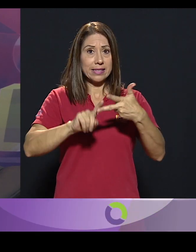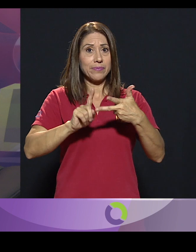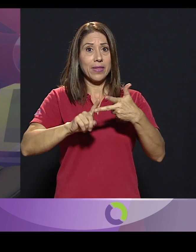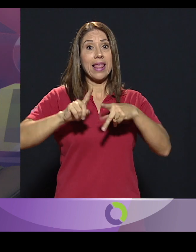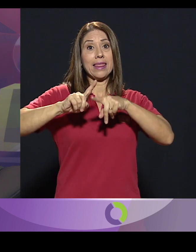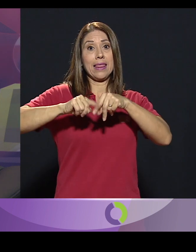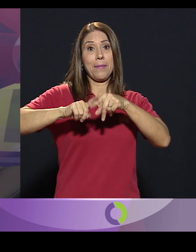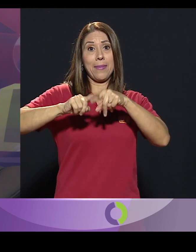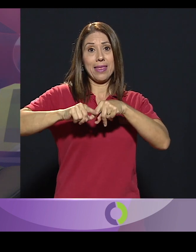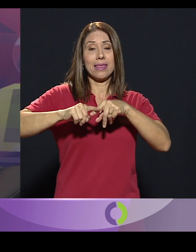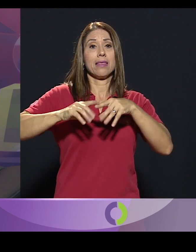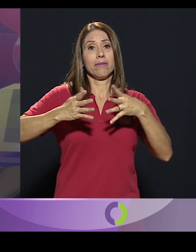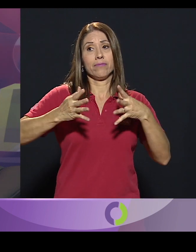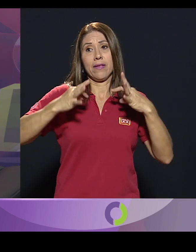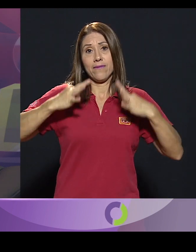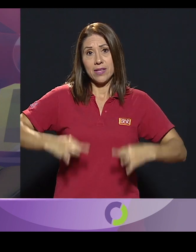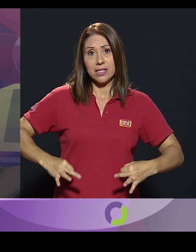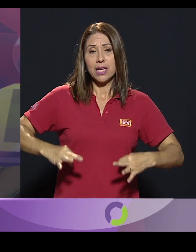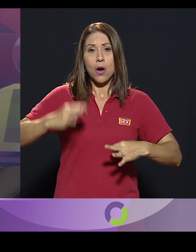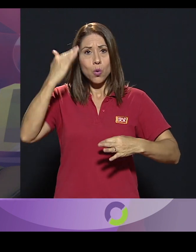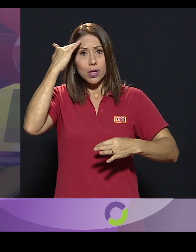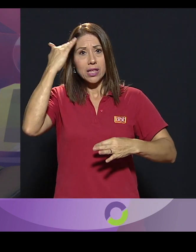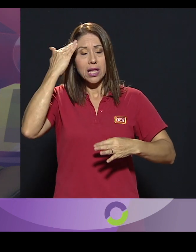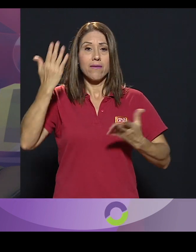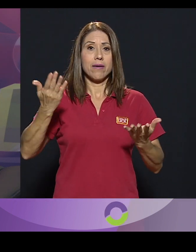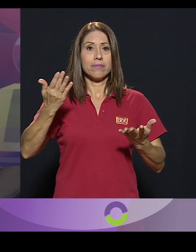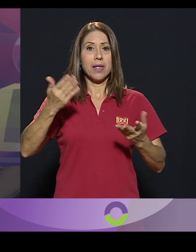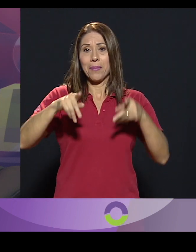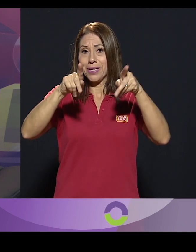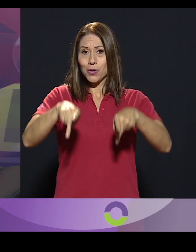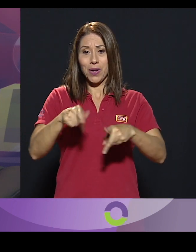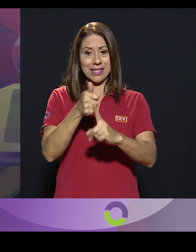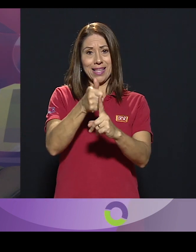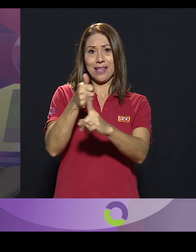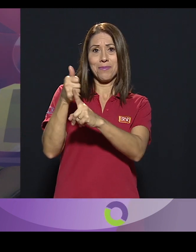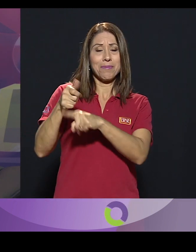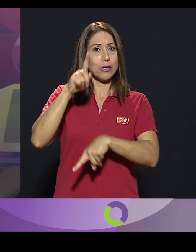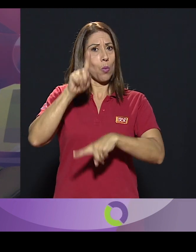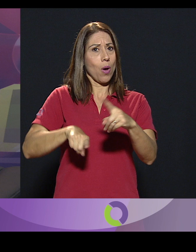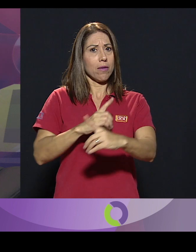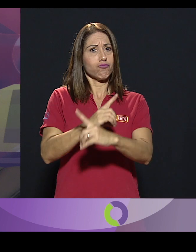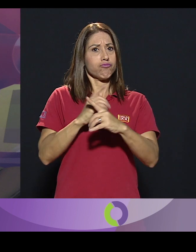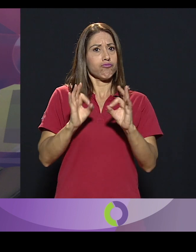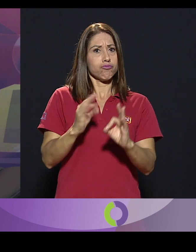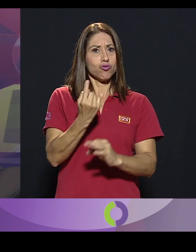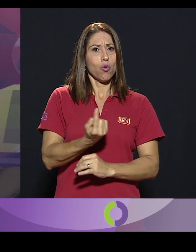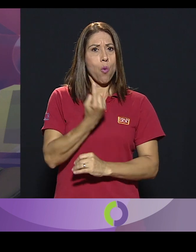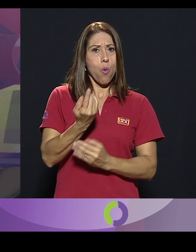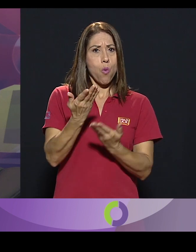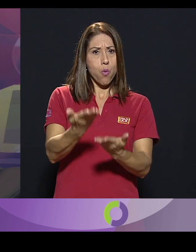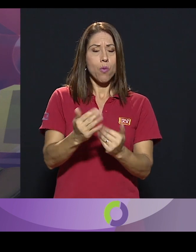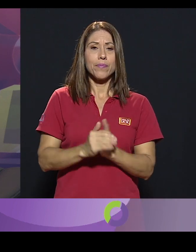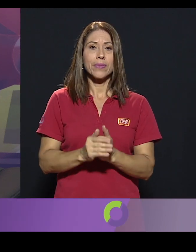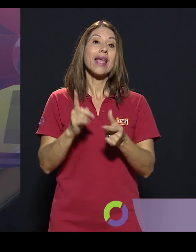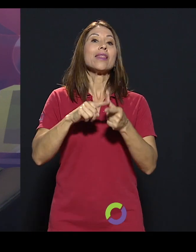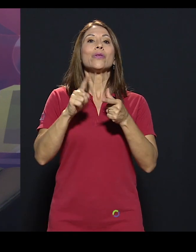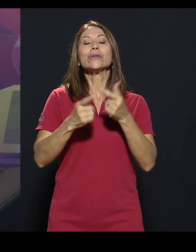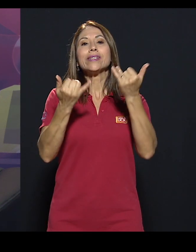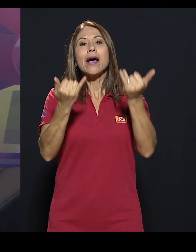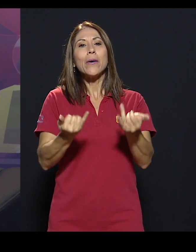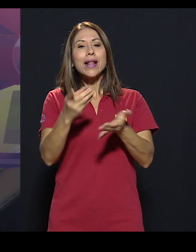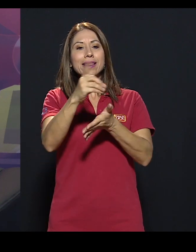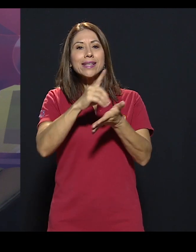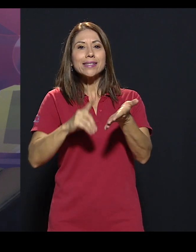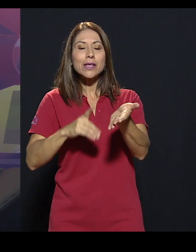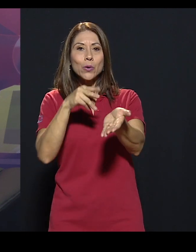física y o cognitiva, ¿verdad? Y personas que no se valen por ellas mismas en su mayoría. Entonces el diseño se ha